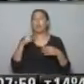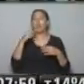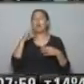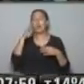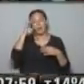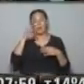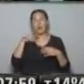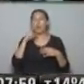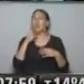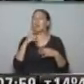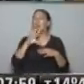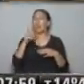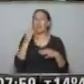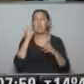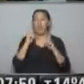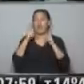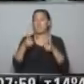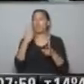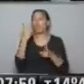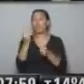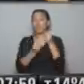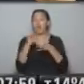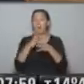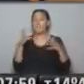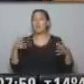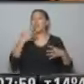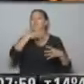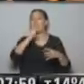el robo y asalto de dos camiones que llevaban